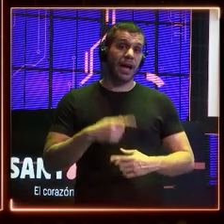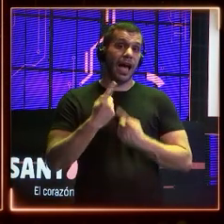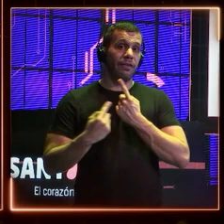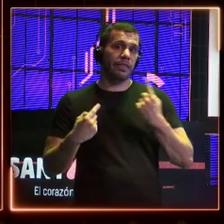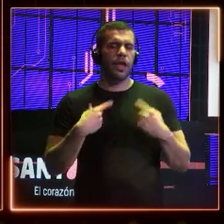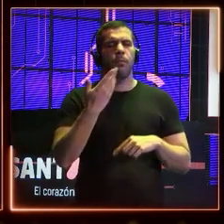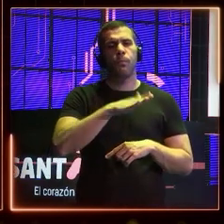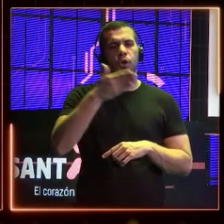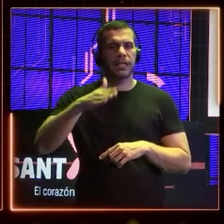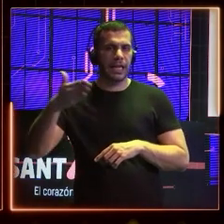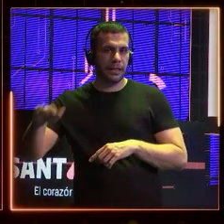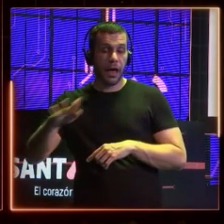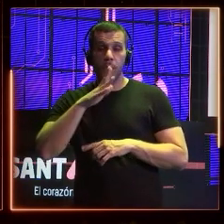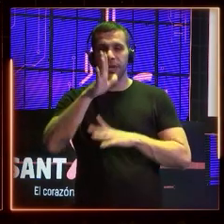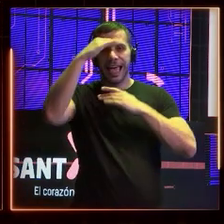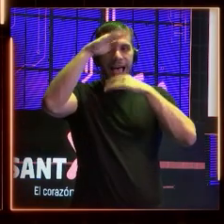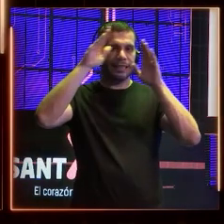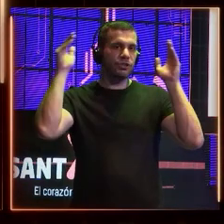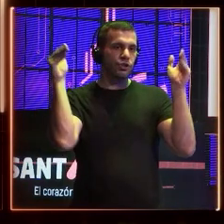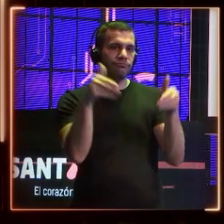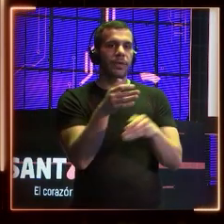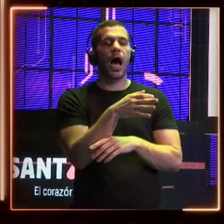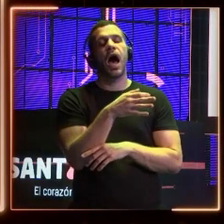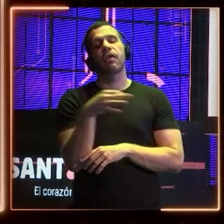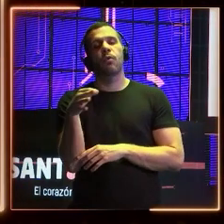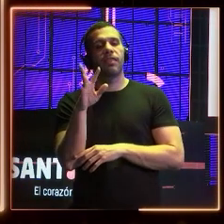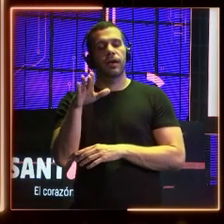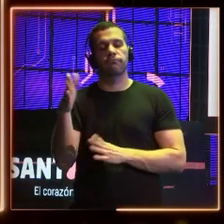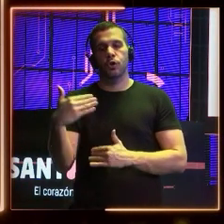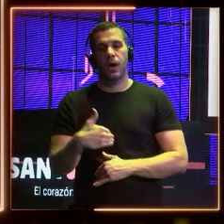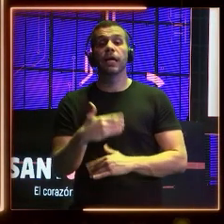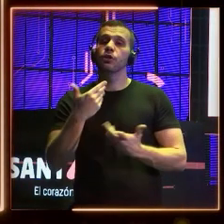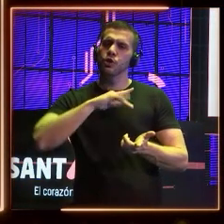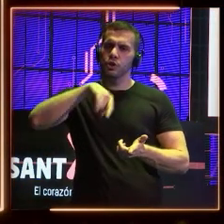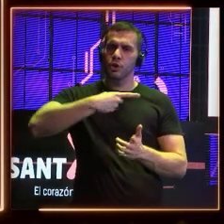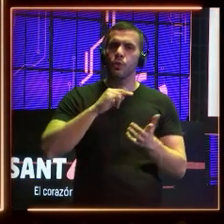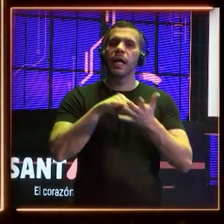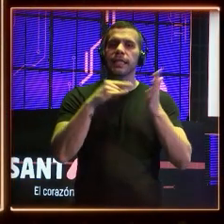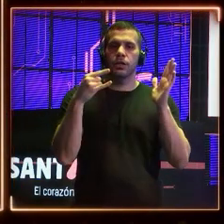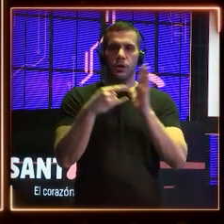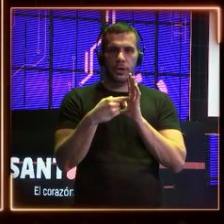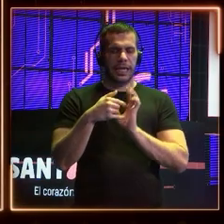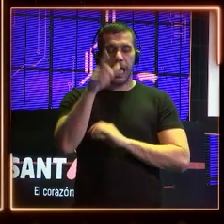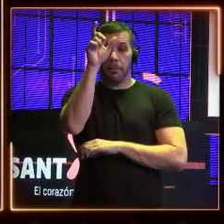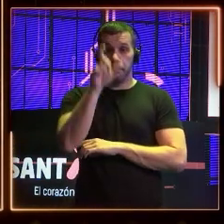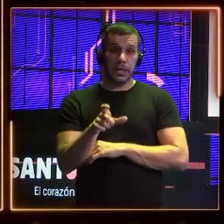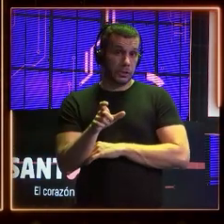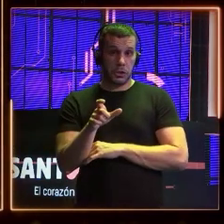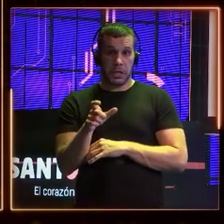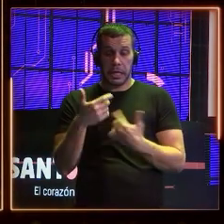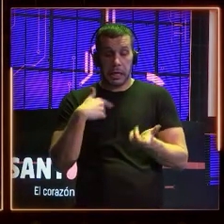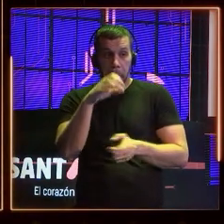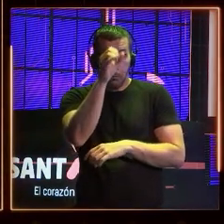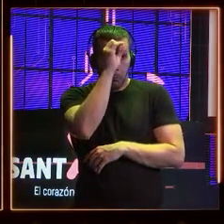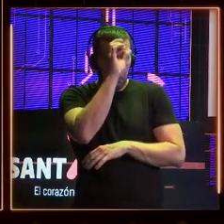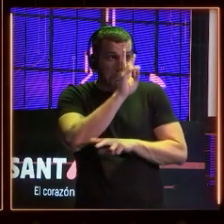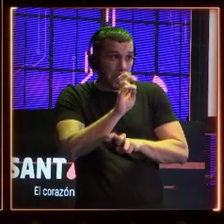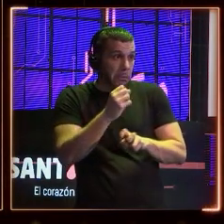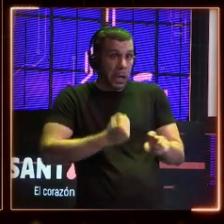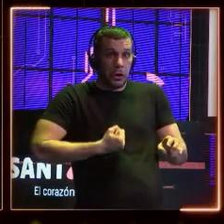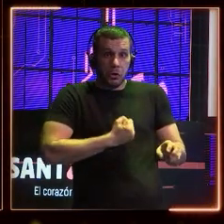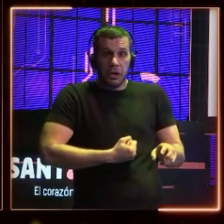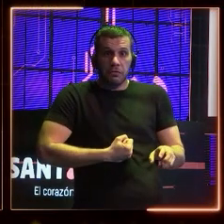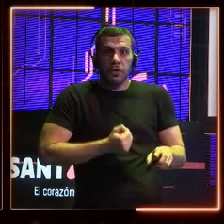procesos porque no reciben la atención adecuada Bueno pues lo que hemos desarrollado es una tecnología en la que alguien que no sabe nada de ecógrafos lo único que tiene que hacer es